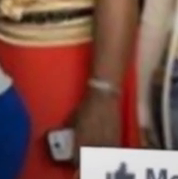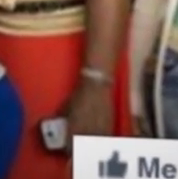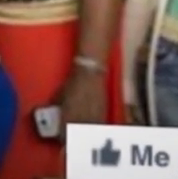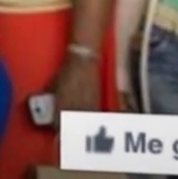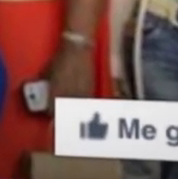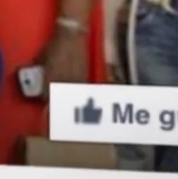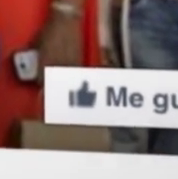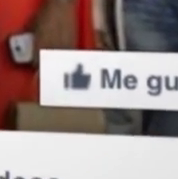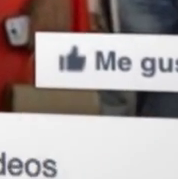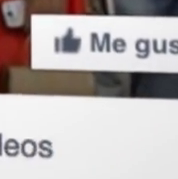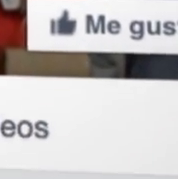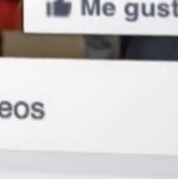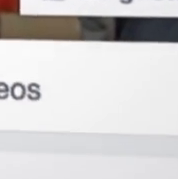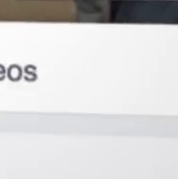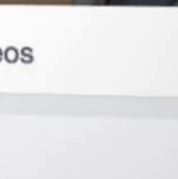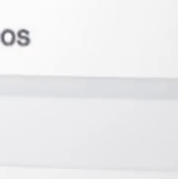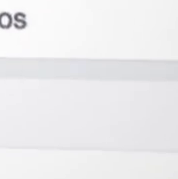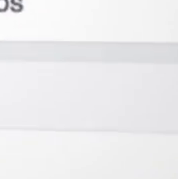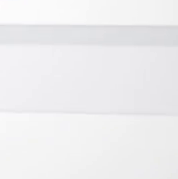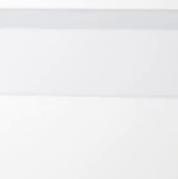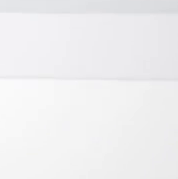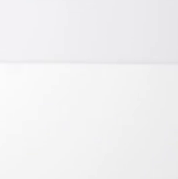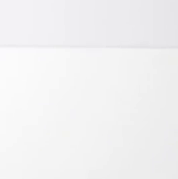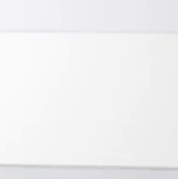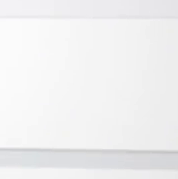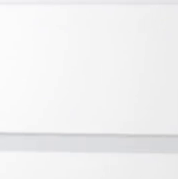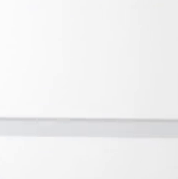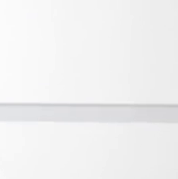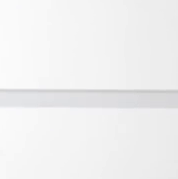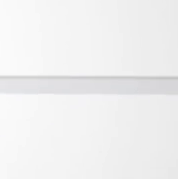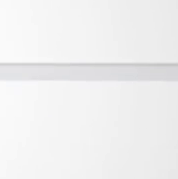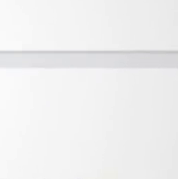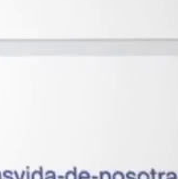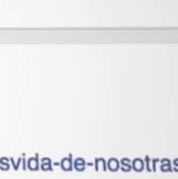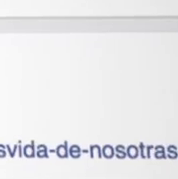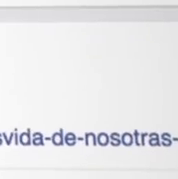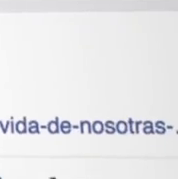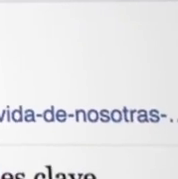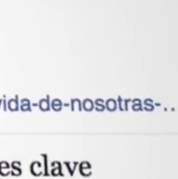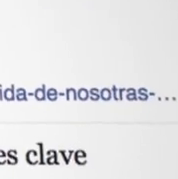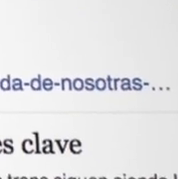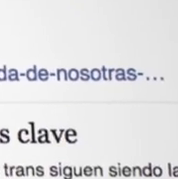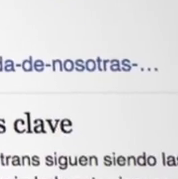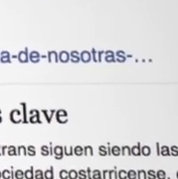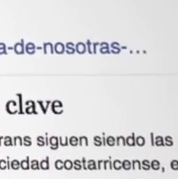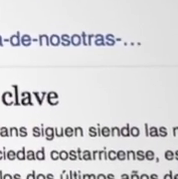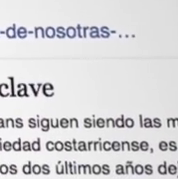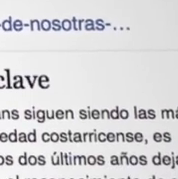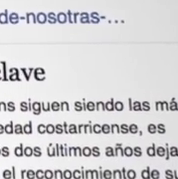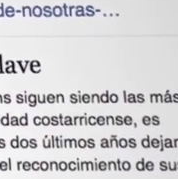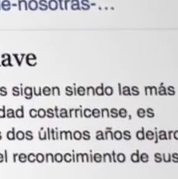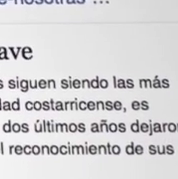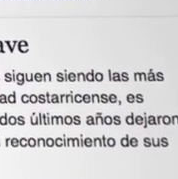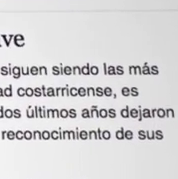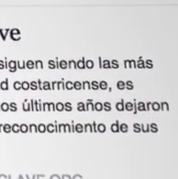importante, porque en Transvida también ya prácticamente es como un colegio. Ahí estamos recibiendo clases desde